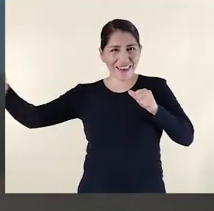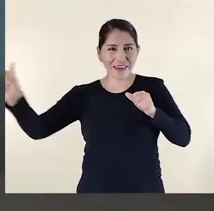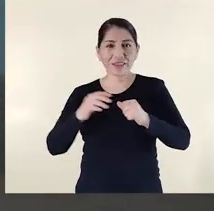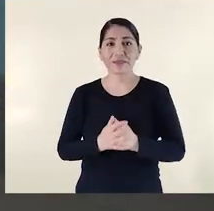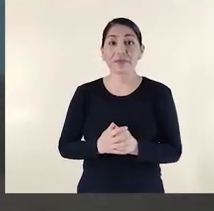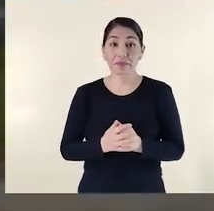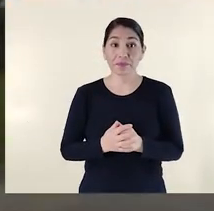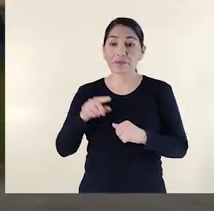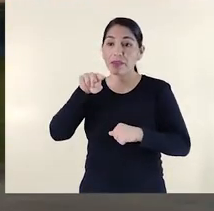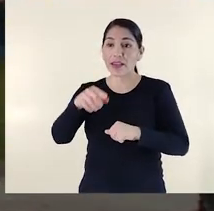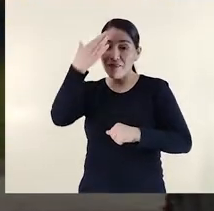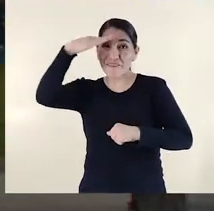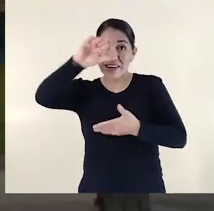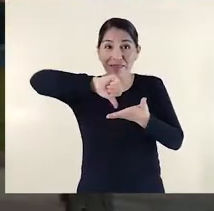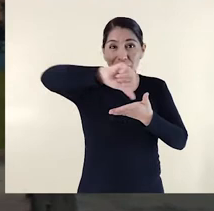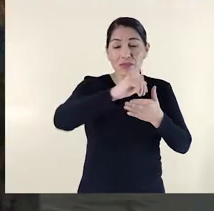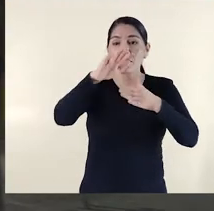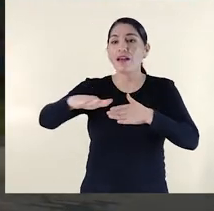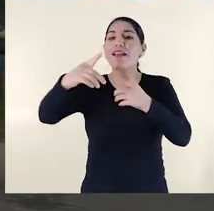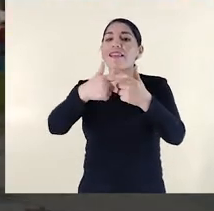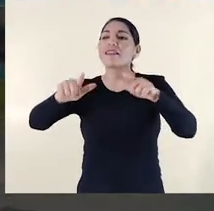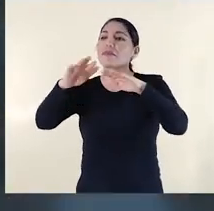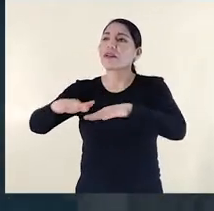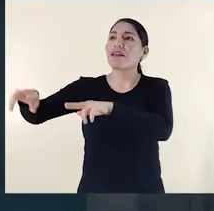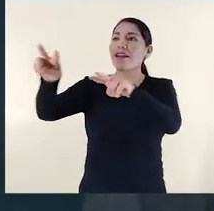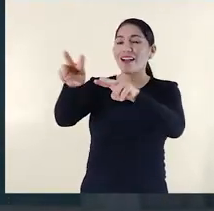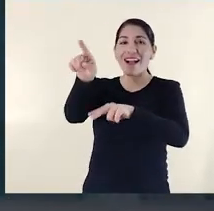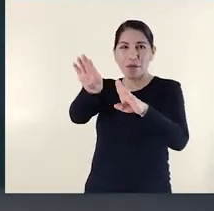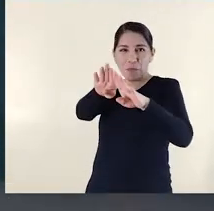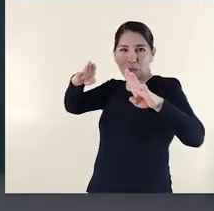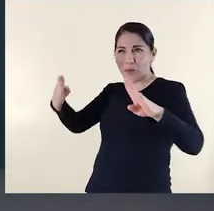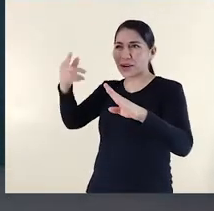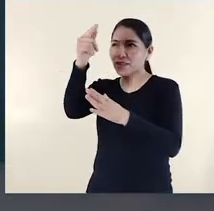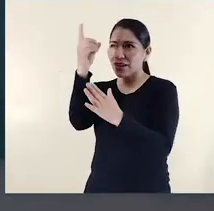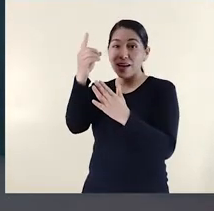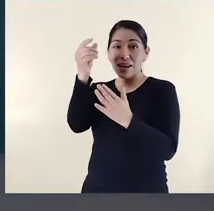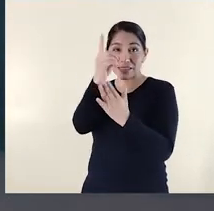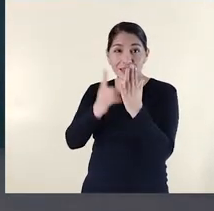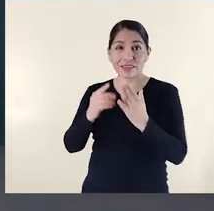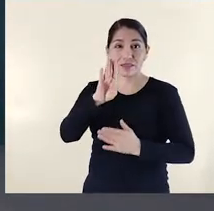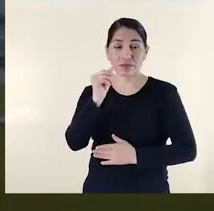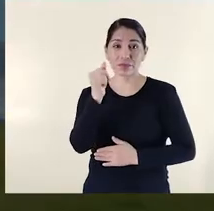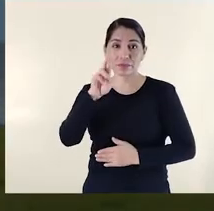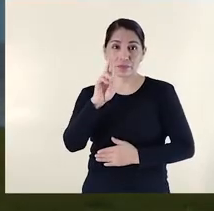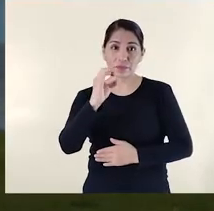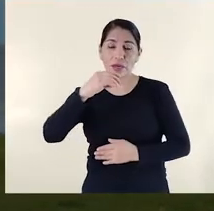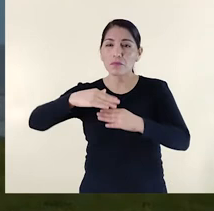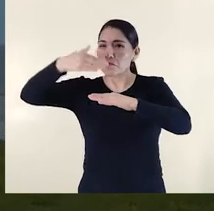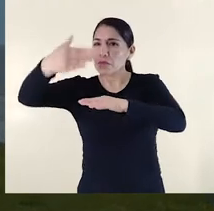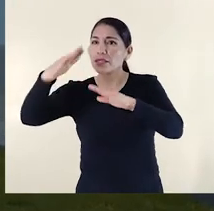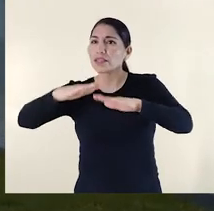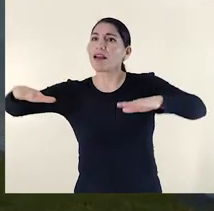distribución tiene una fachada lateral muy larga, que es el frente de la plazuela. Su atrio hundido nos deja ver su portada lateral de raíz